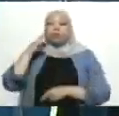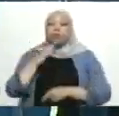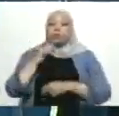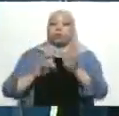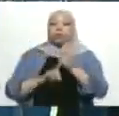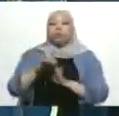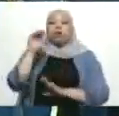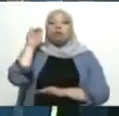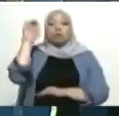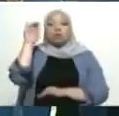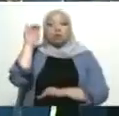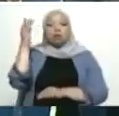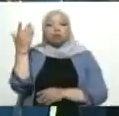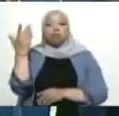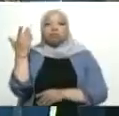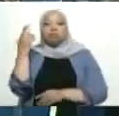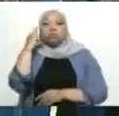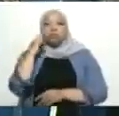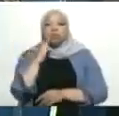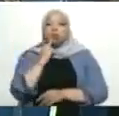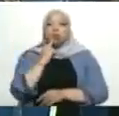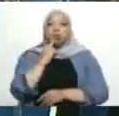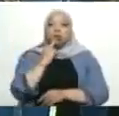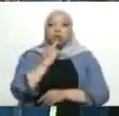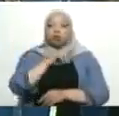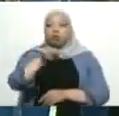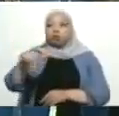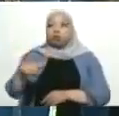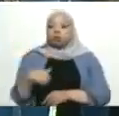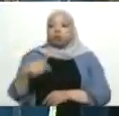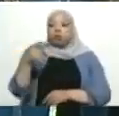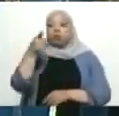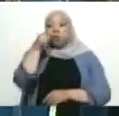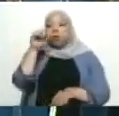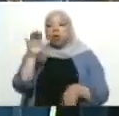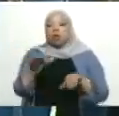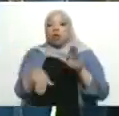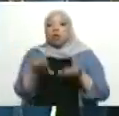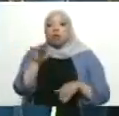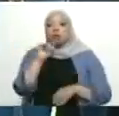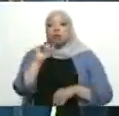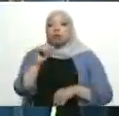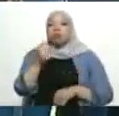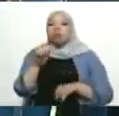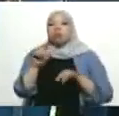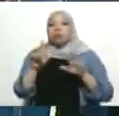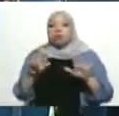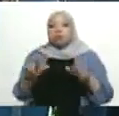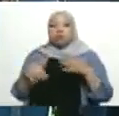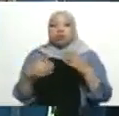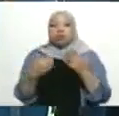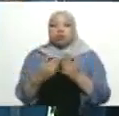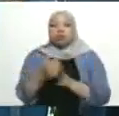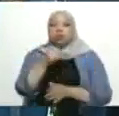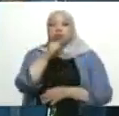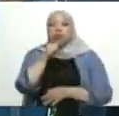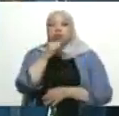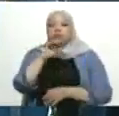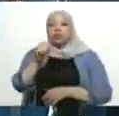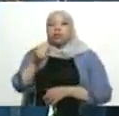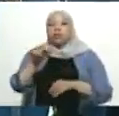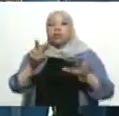avanzar. Recuerden, nosotros tuvimos aquí 15, 16,